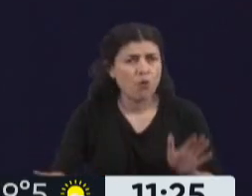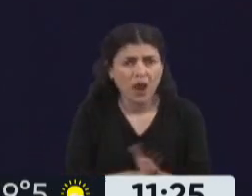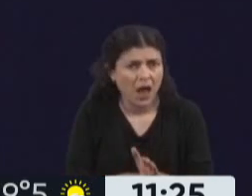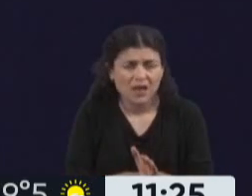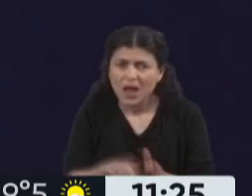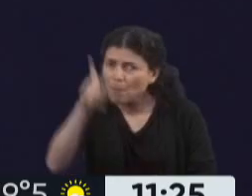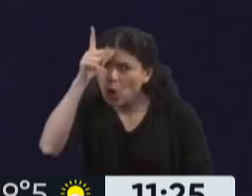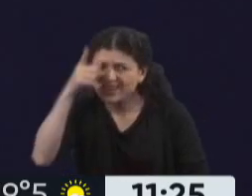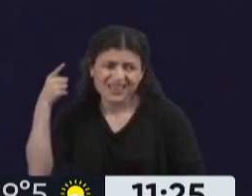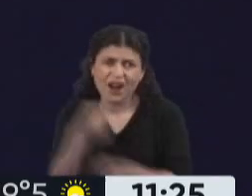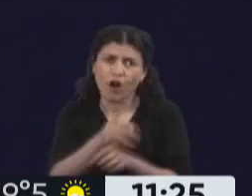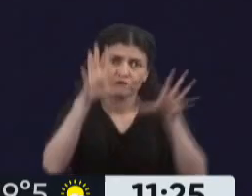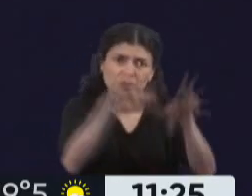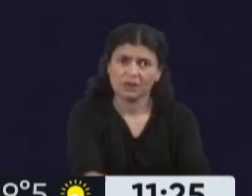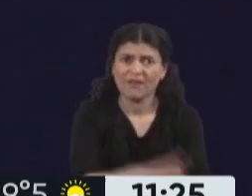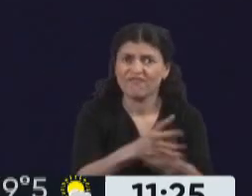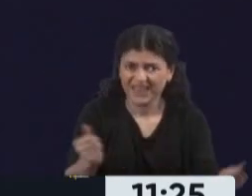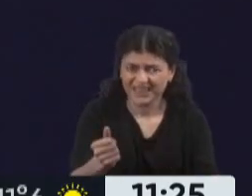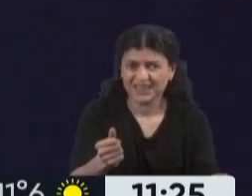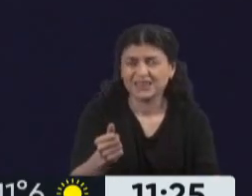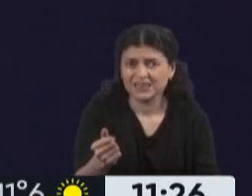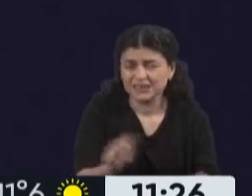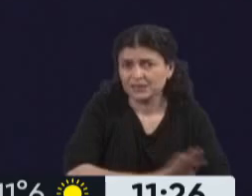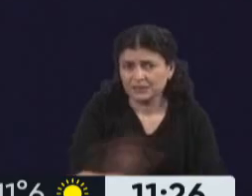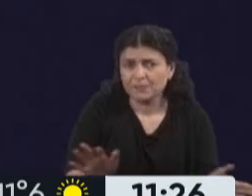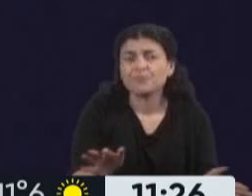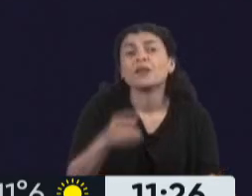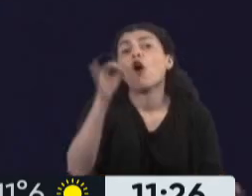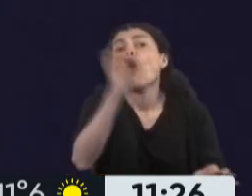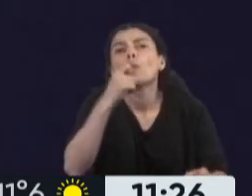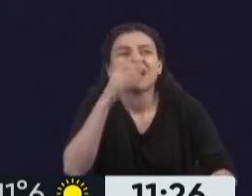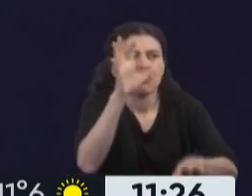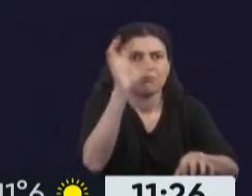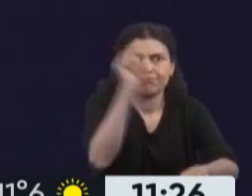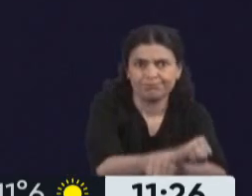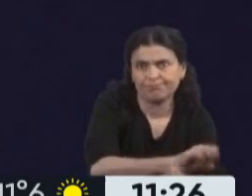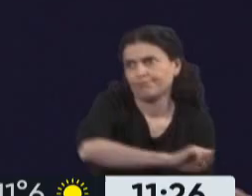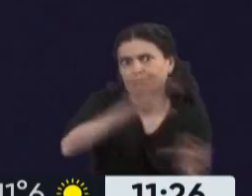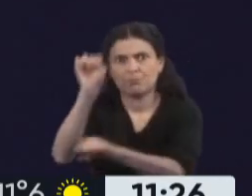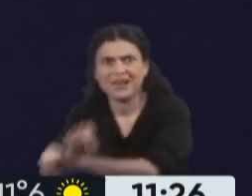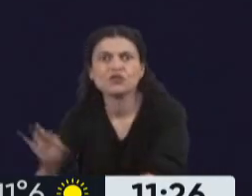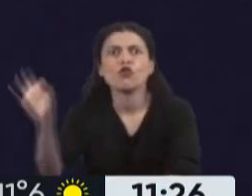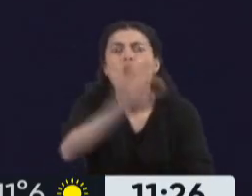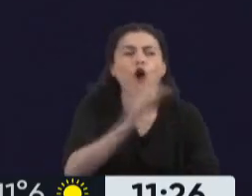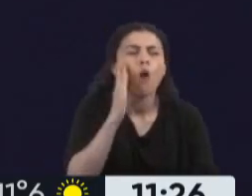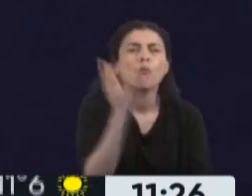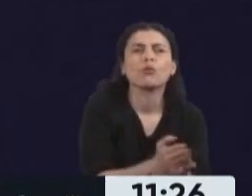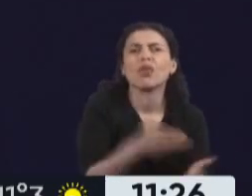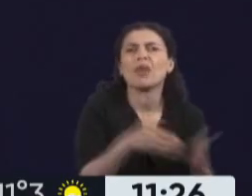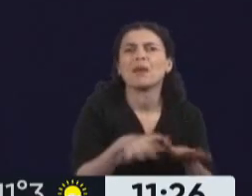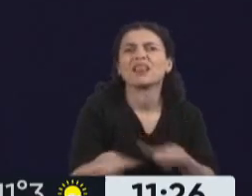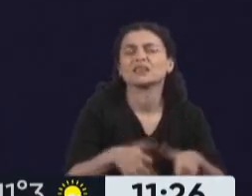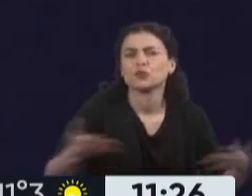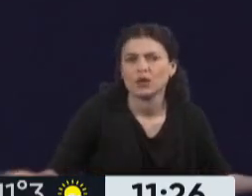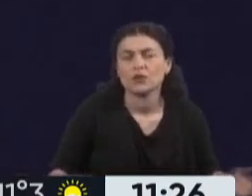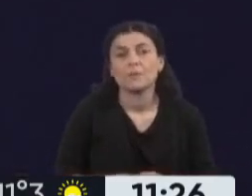seguridad van a hacer todo para que eso deje de ocurrir, para en tal caso aprenderlos y que paguen por lo que hacen. Claro, que esto que estoy diciendo también